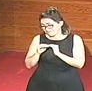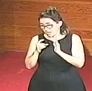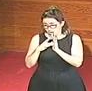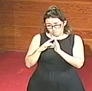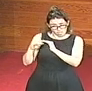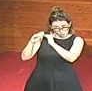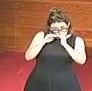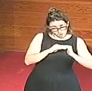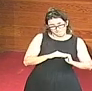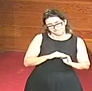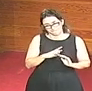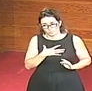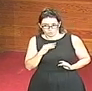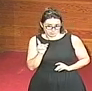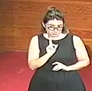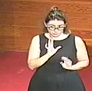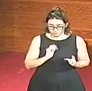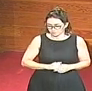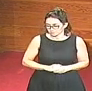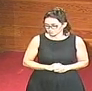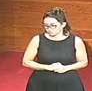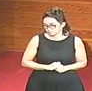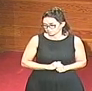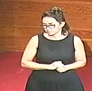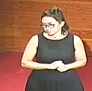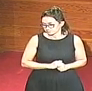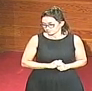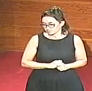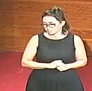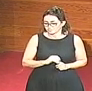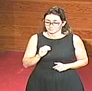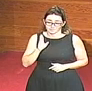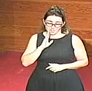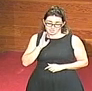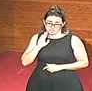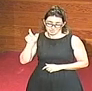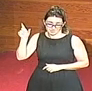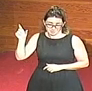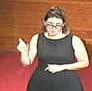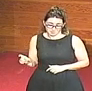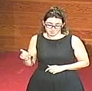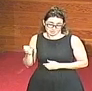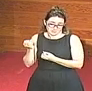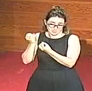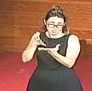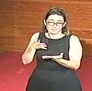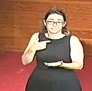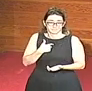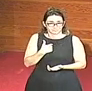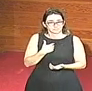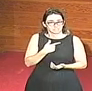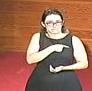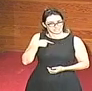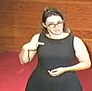¿no? Bueno, yo he trabajado, como contaba Shango, en países como